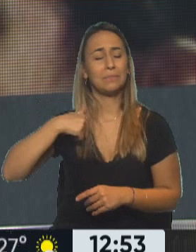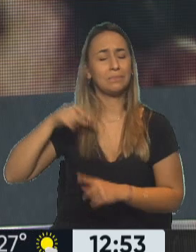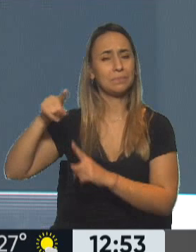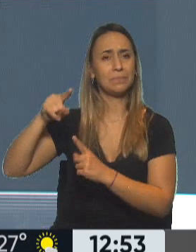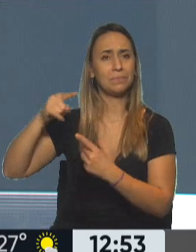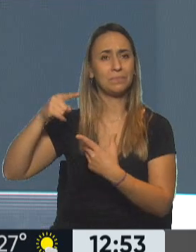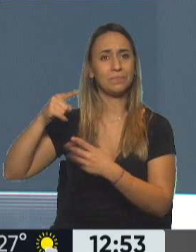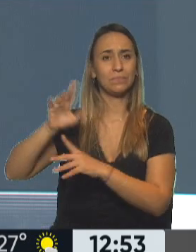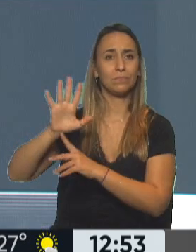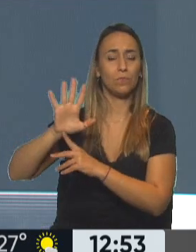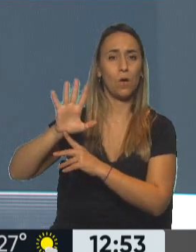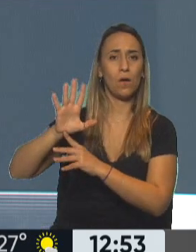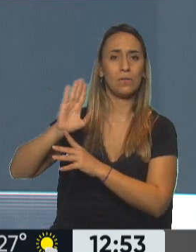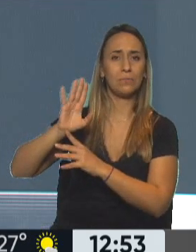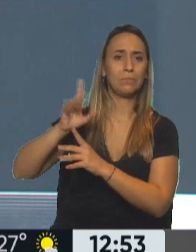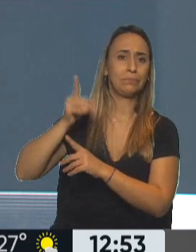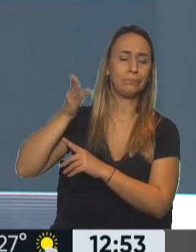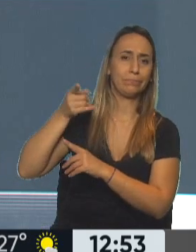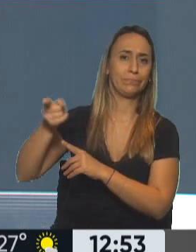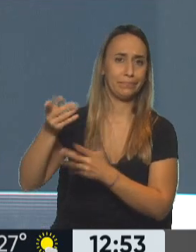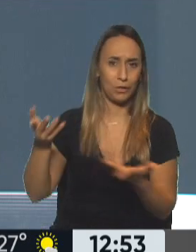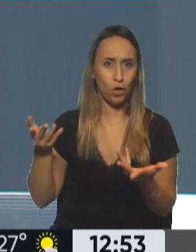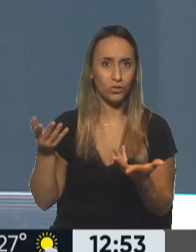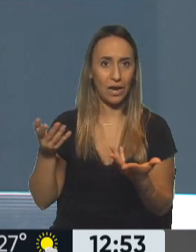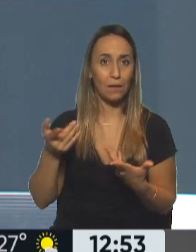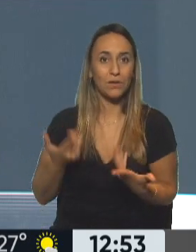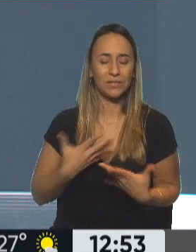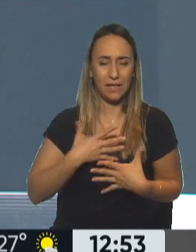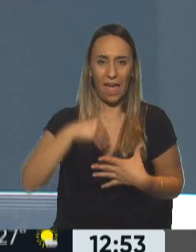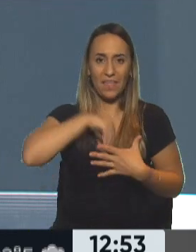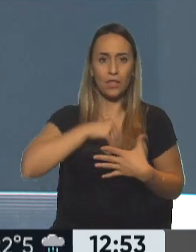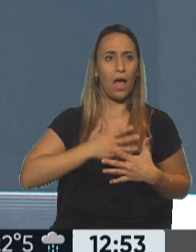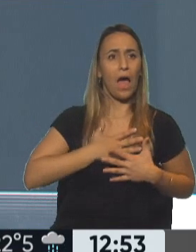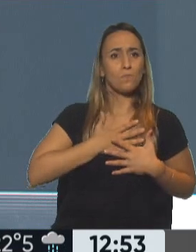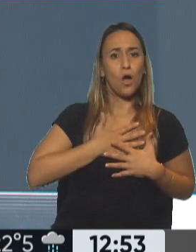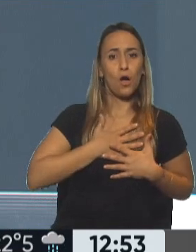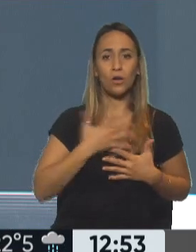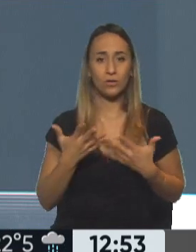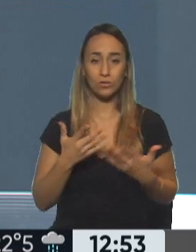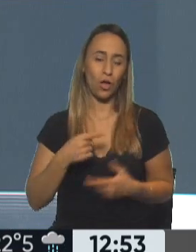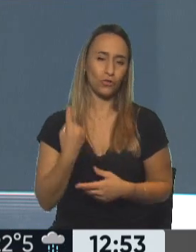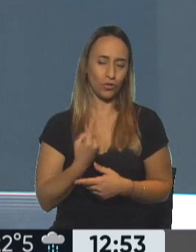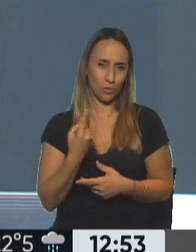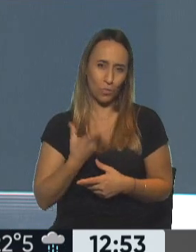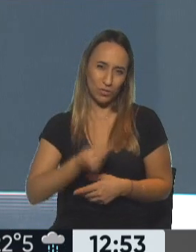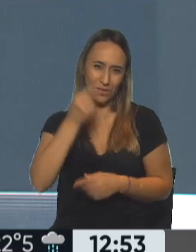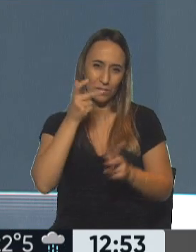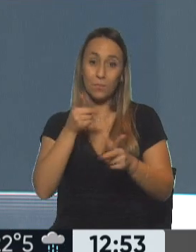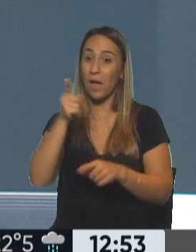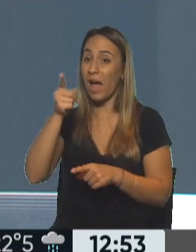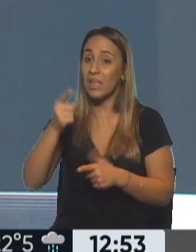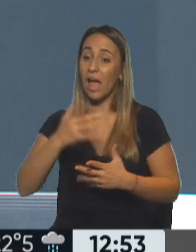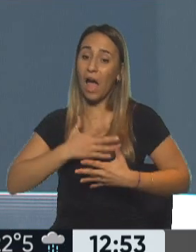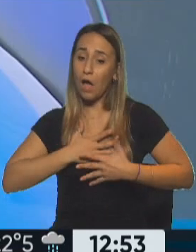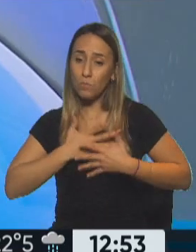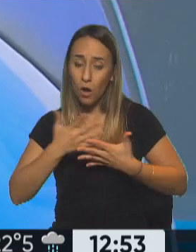doble vulnerabilidad que le genera el amor que le tiene aquel, que nosotros decimos mucho en la DF, allí donde debe suceder el amor sucede